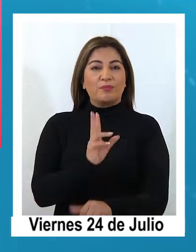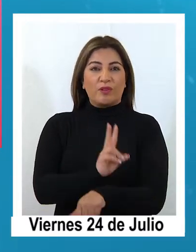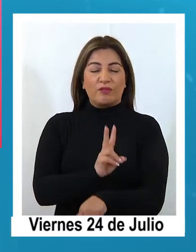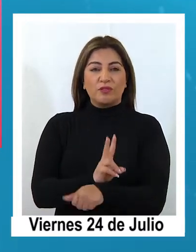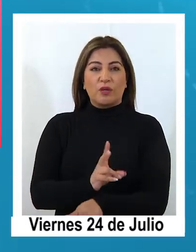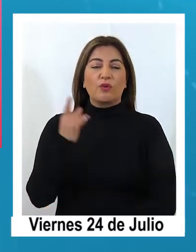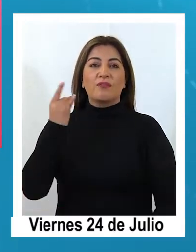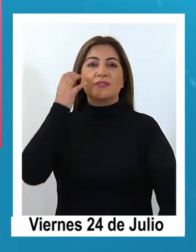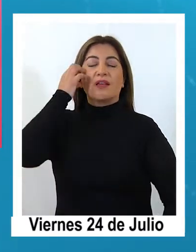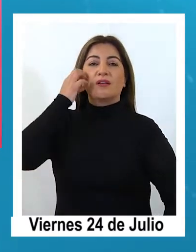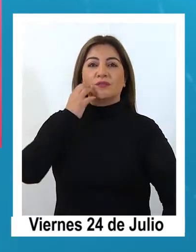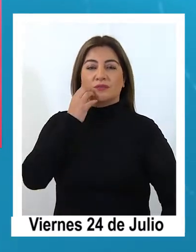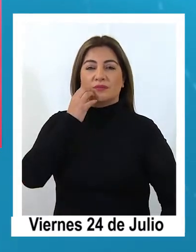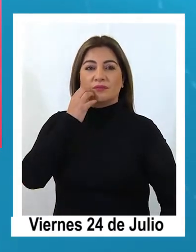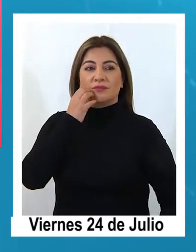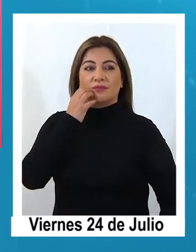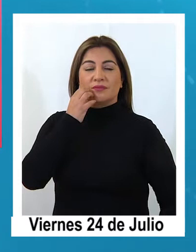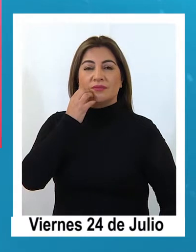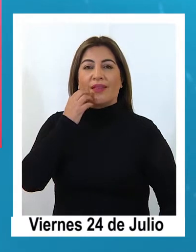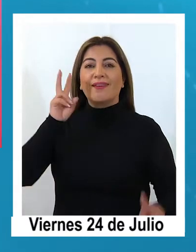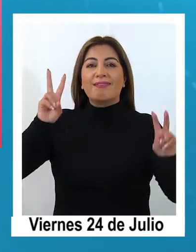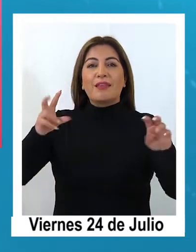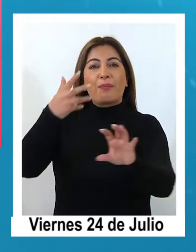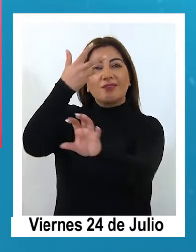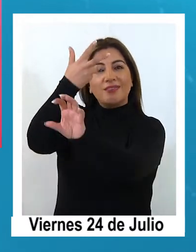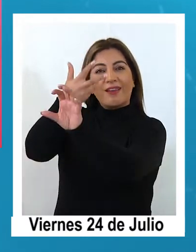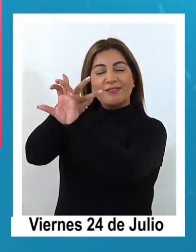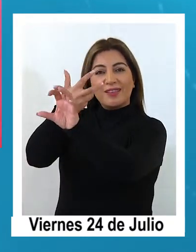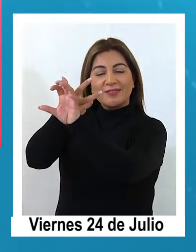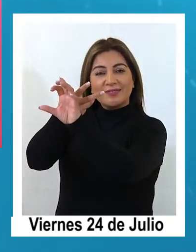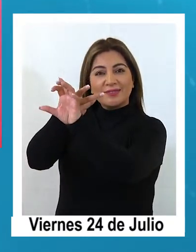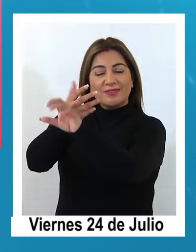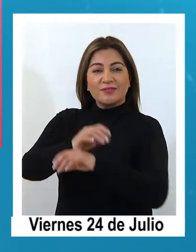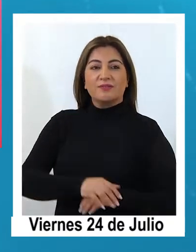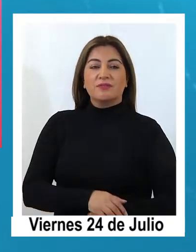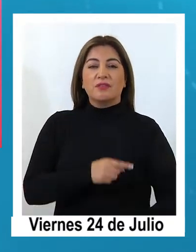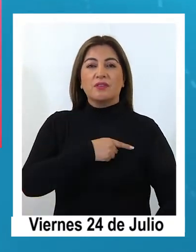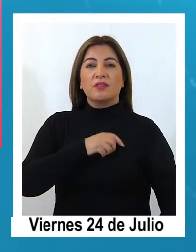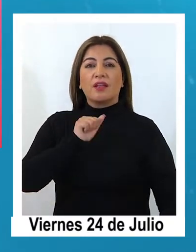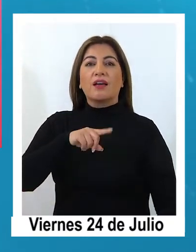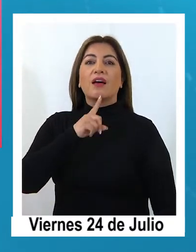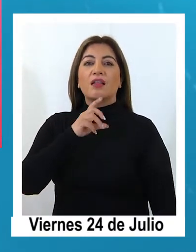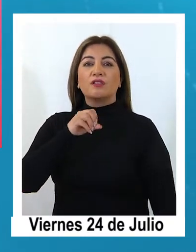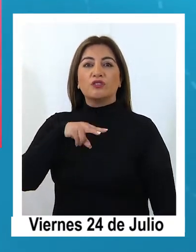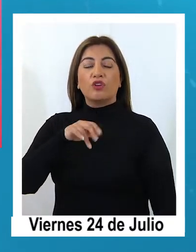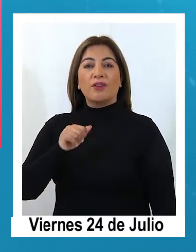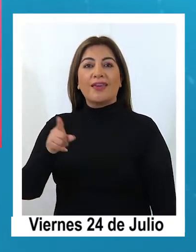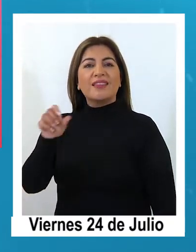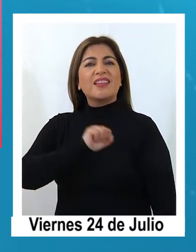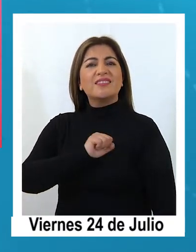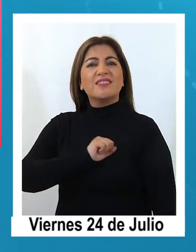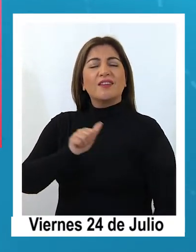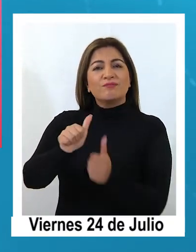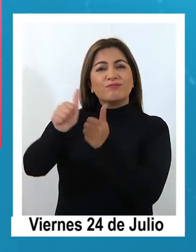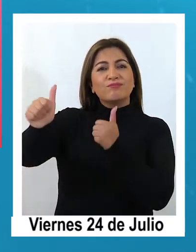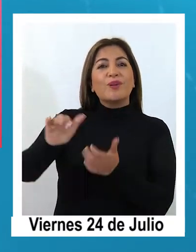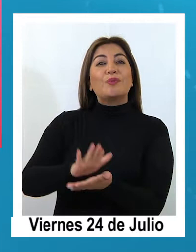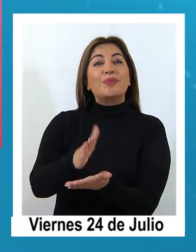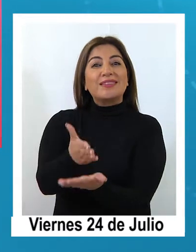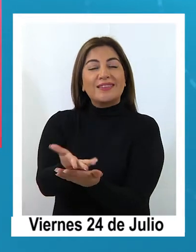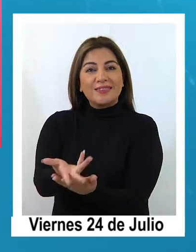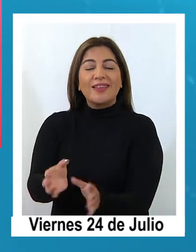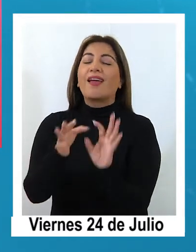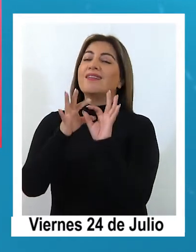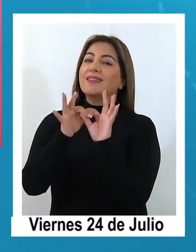la Universidad Arturo Prat en esta modalidad de teletrabajo con Antonia Santos desde Santiago. Antonia, ¿qué tal? ¿Cómo estás?